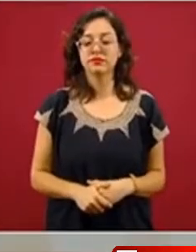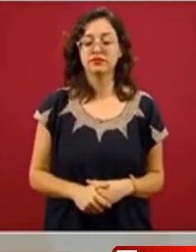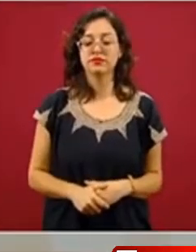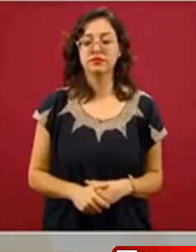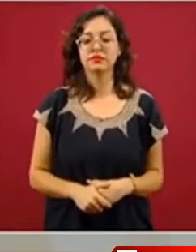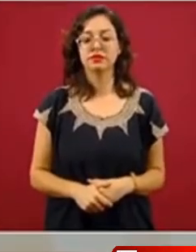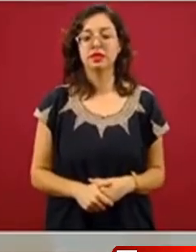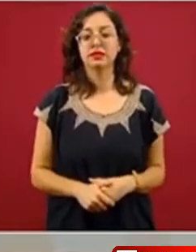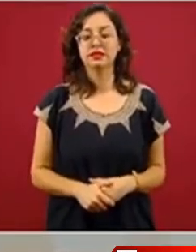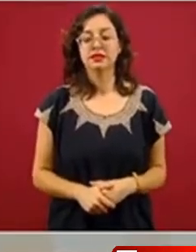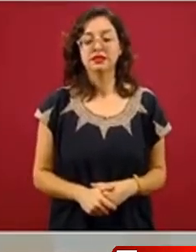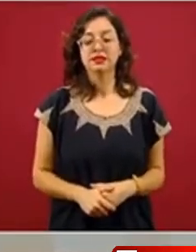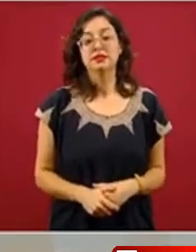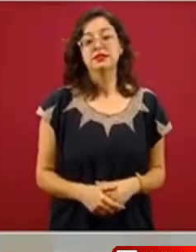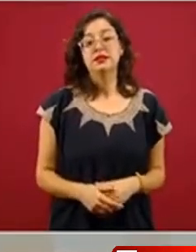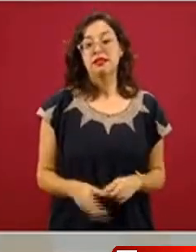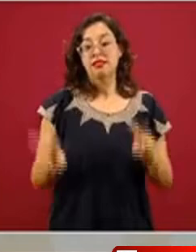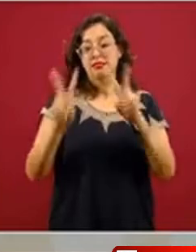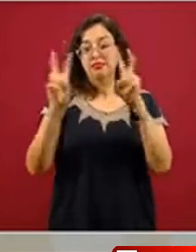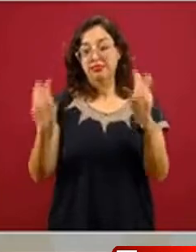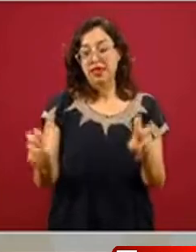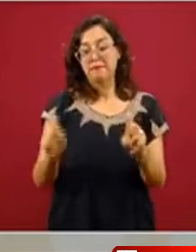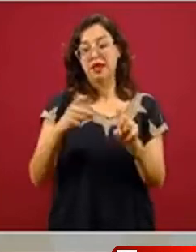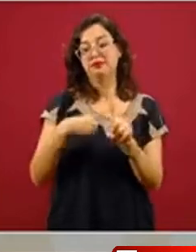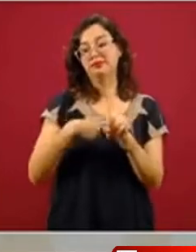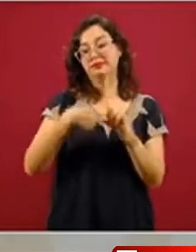los termómetros,